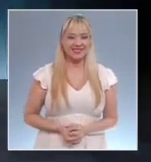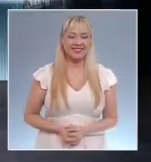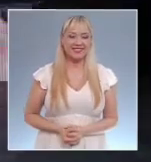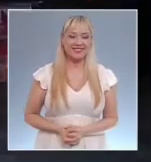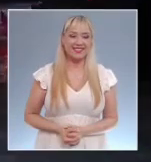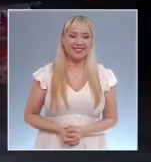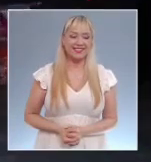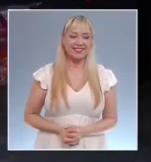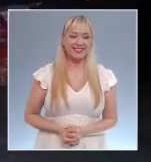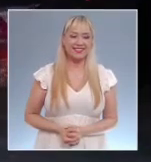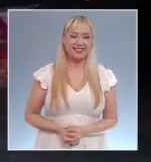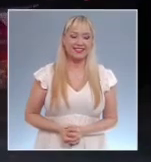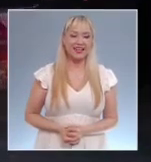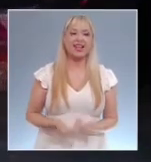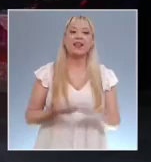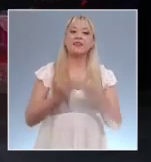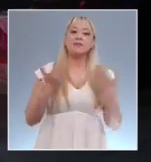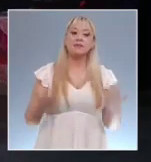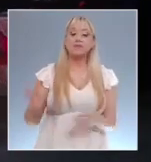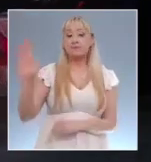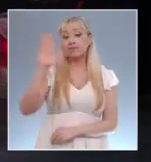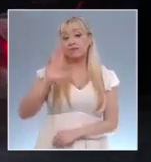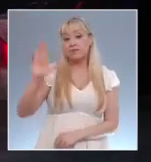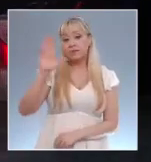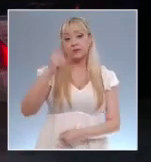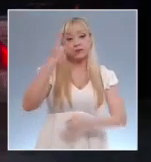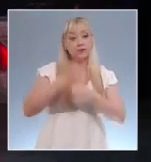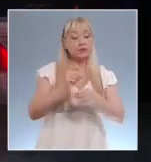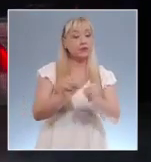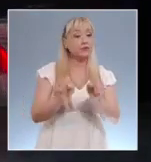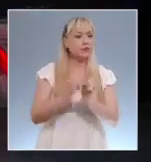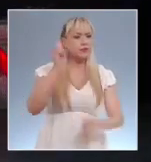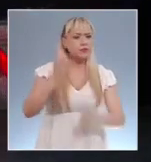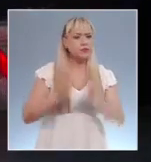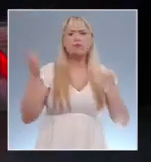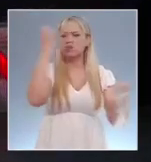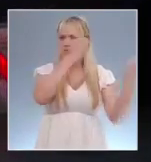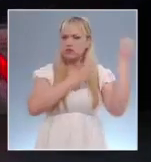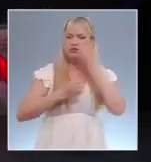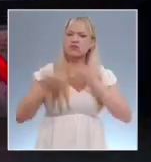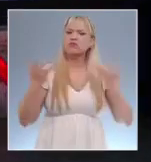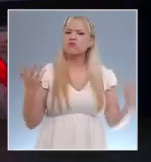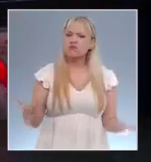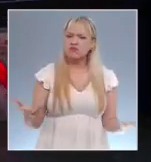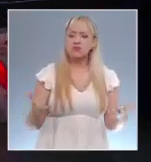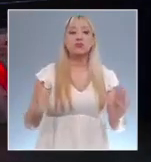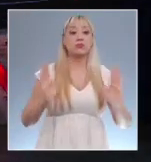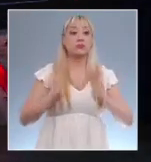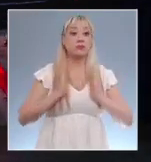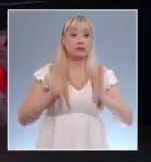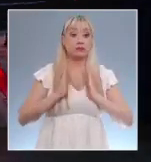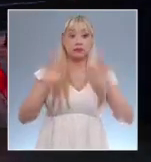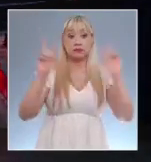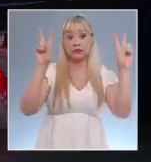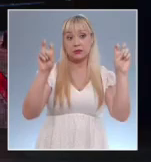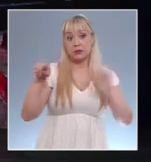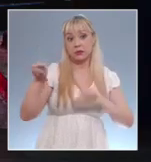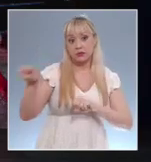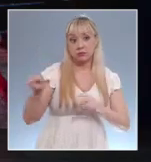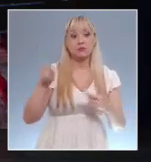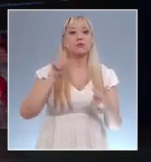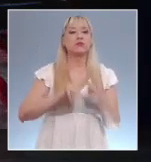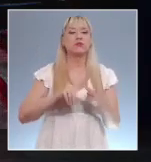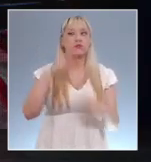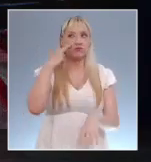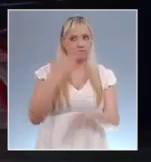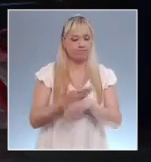En su sesión de este miércoles, la primera sala analizará asuntos relacionados con las Fuerzas Armadas y responsabilidad patrimonial, además de un asunto